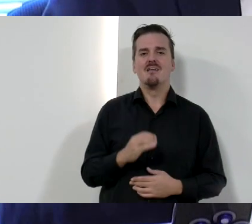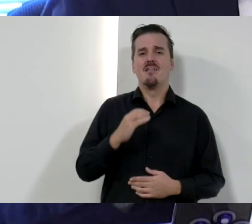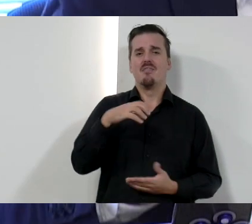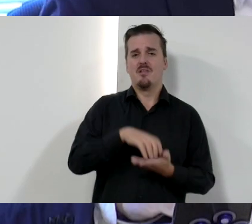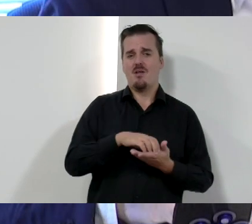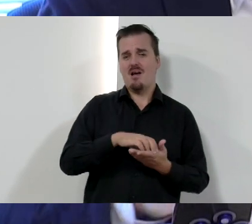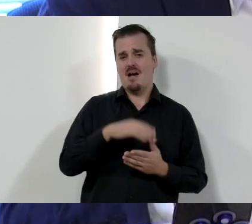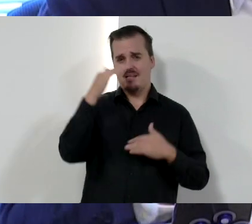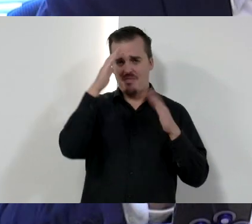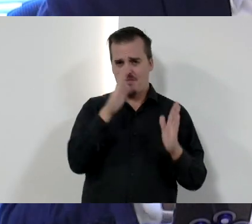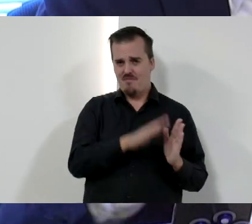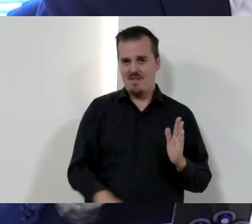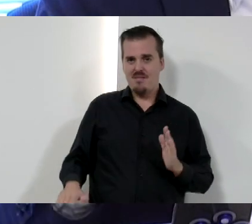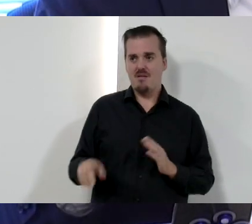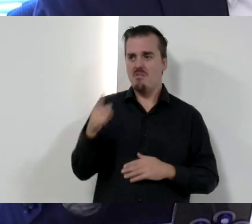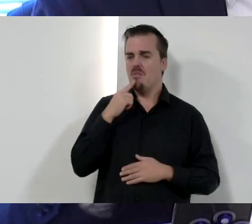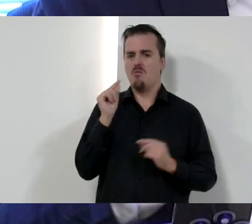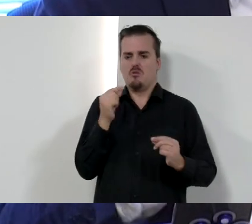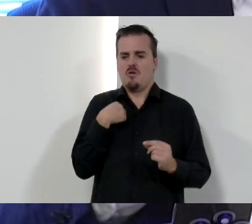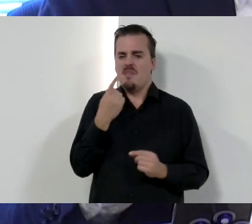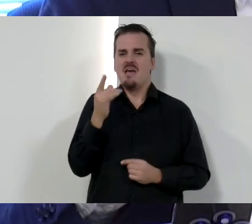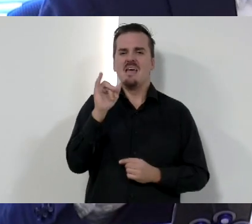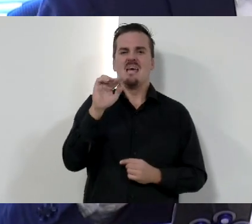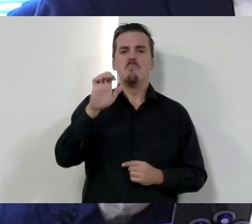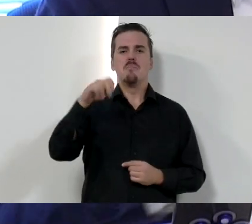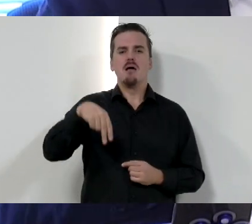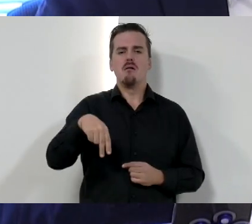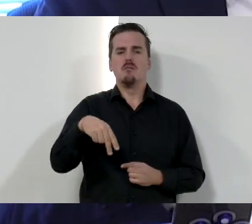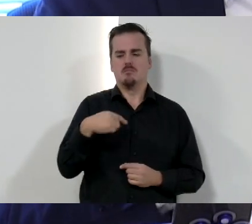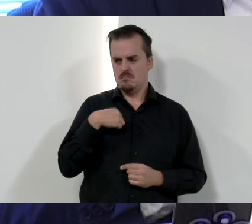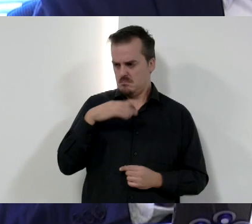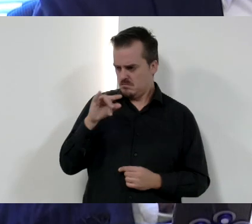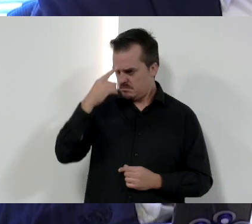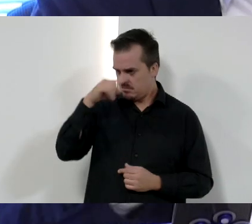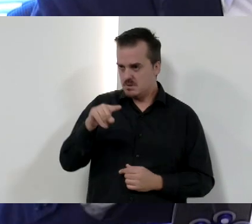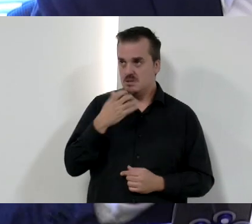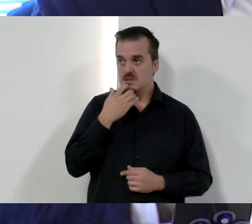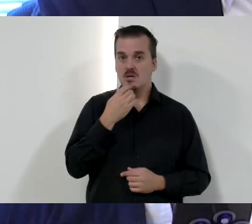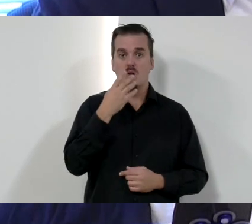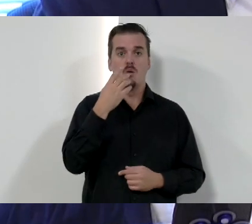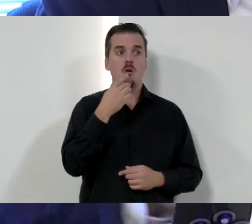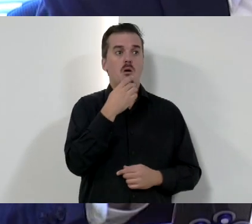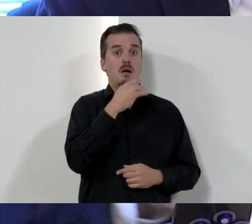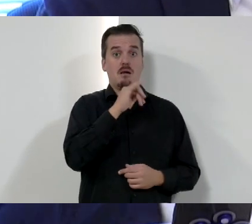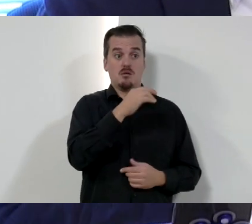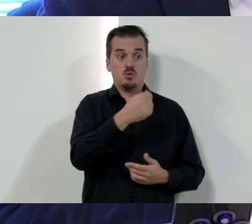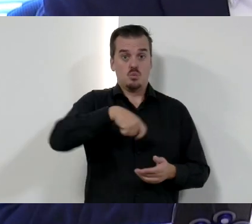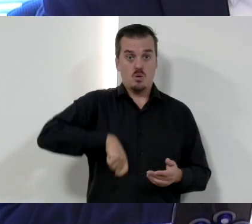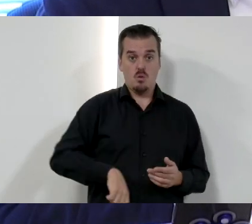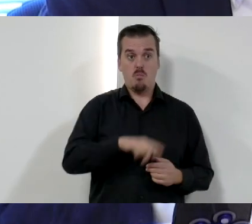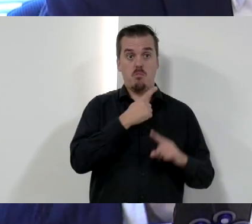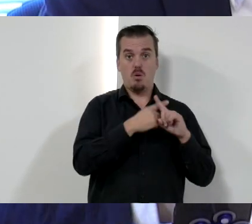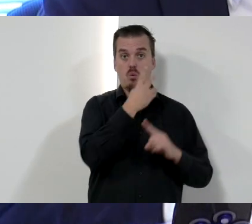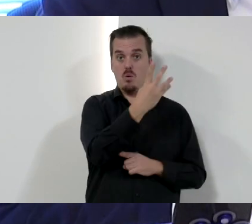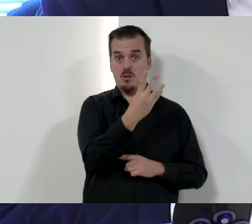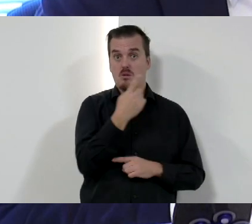por el no. Sí, usted dice que el CAI... Yo no he quitado el IPREN. Yo digo que sí, que el IPREN... ¿Pues es que usted cree que la persona que gana más de 4 veces el IPREN no le sube el gas, no le sube la